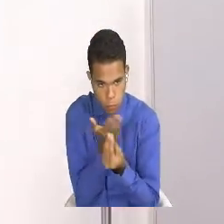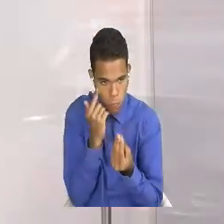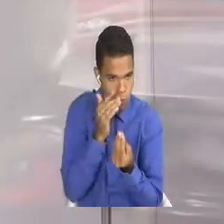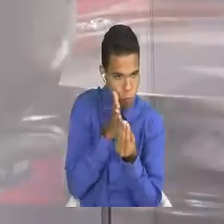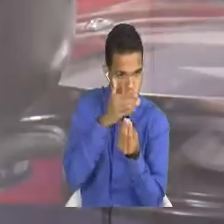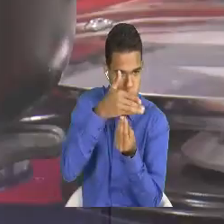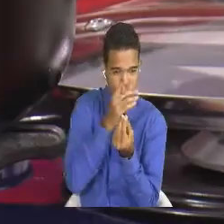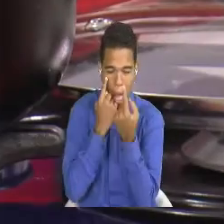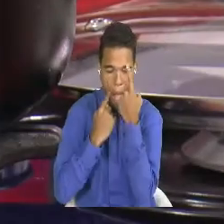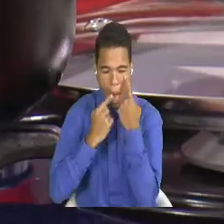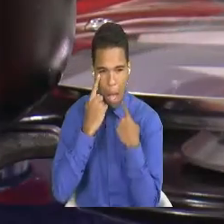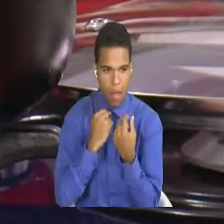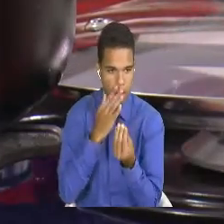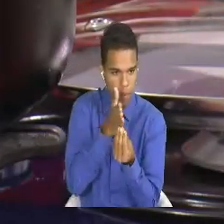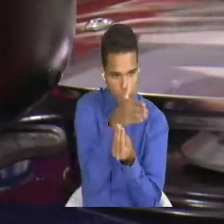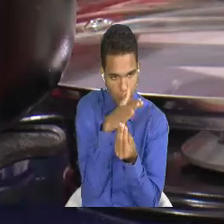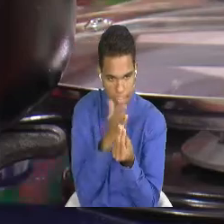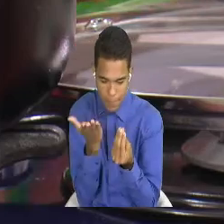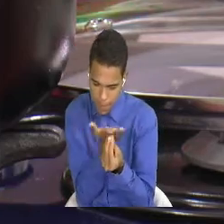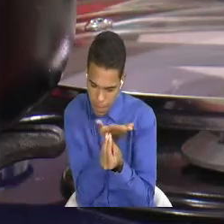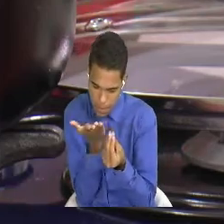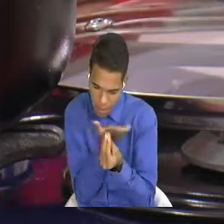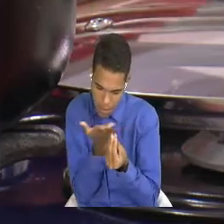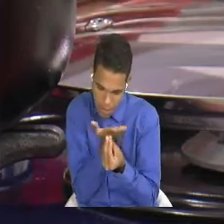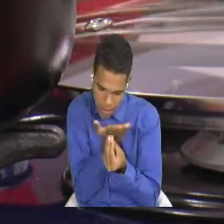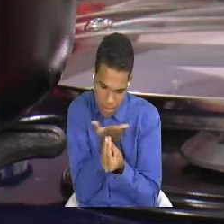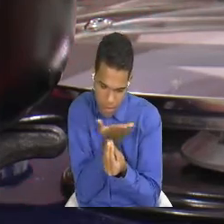toca mirar a ver también aquí.